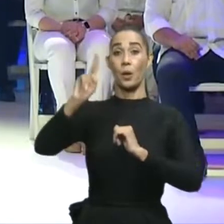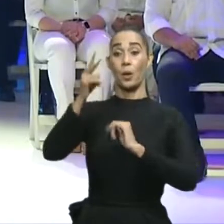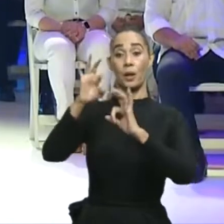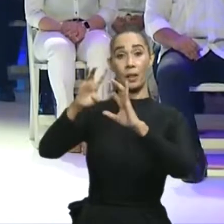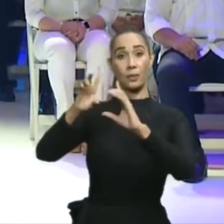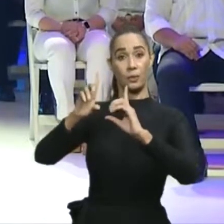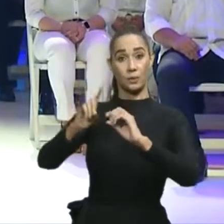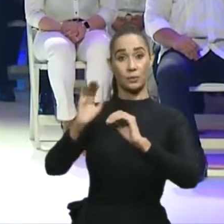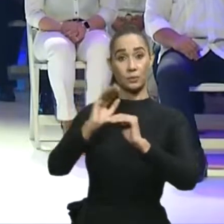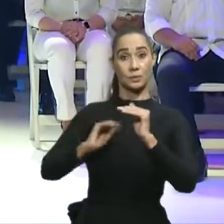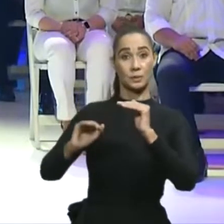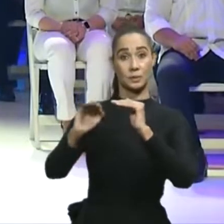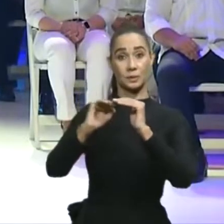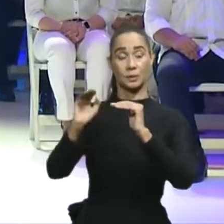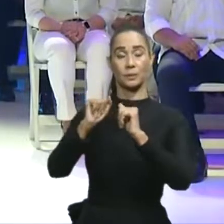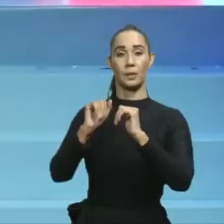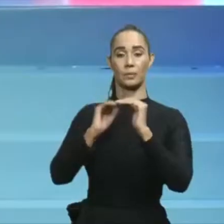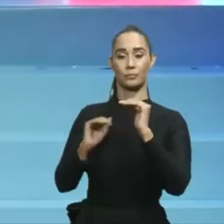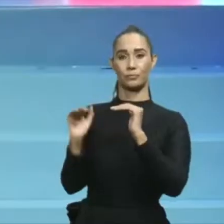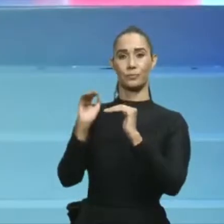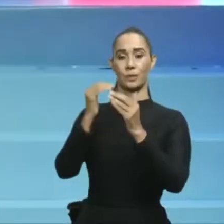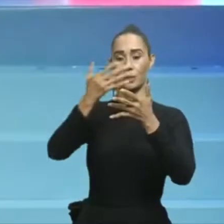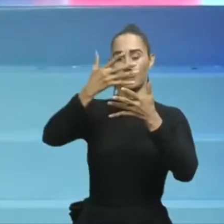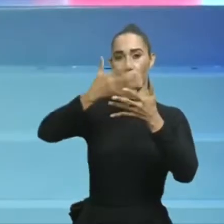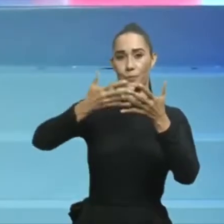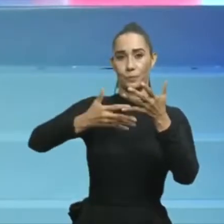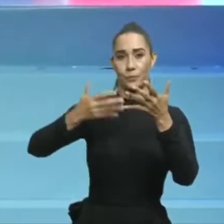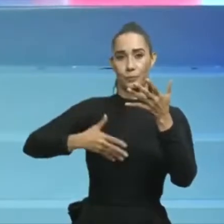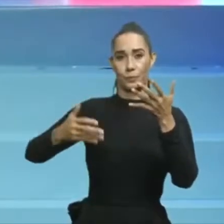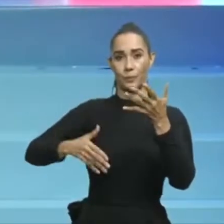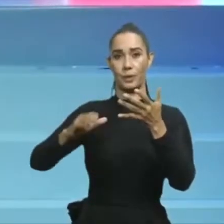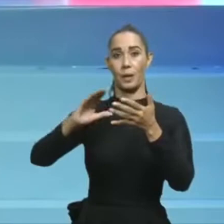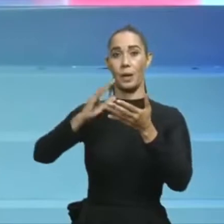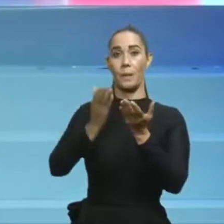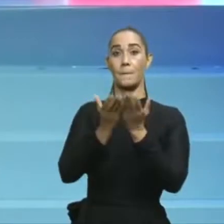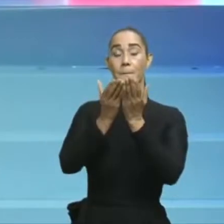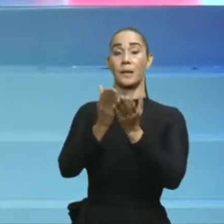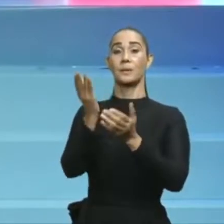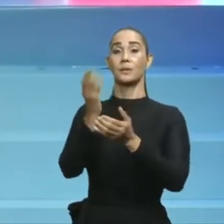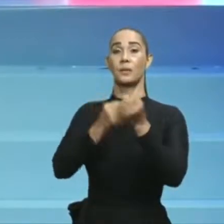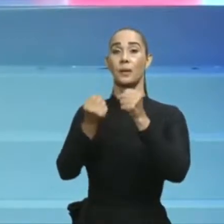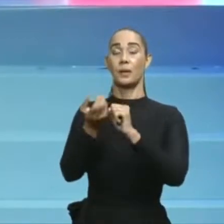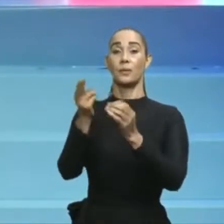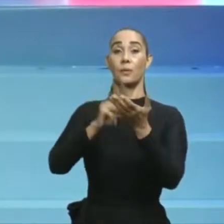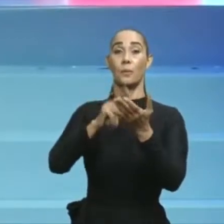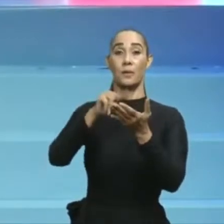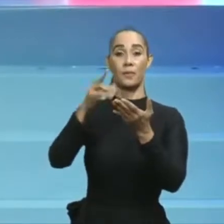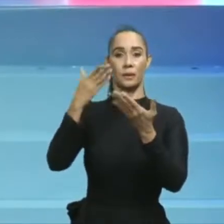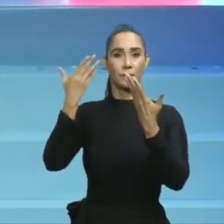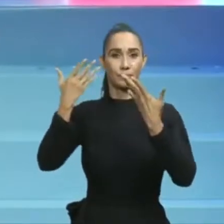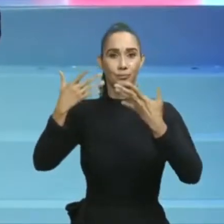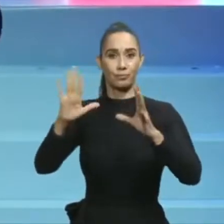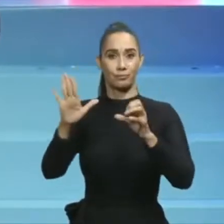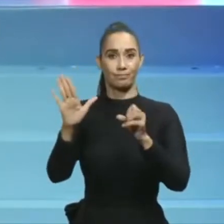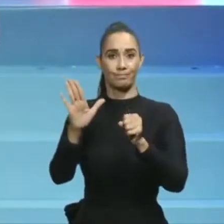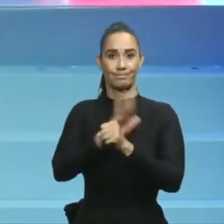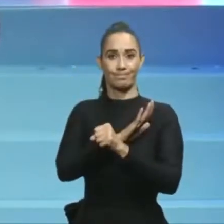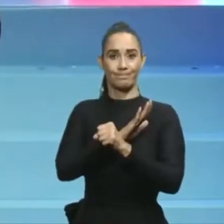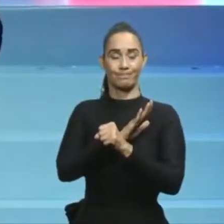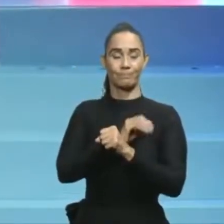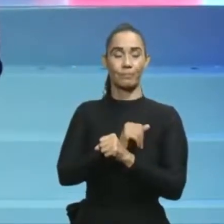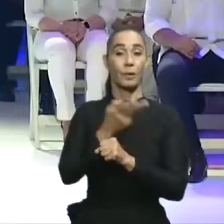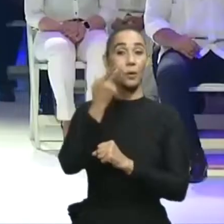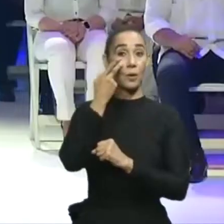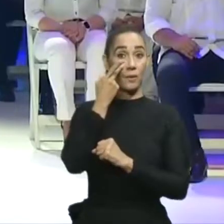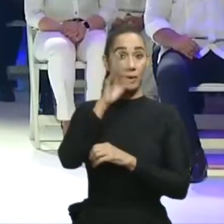educación secundaria se han superado los registros anteriores a marzo del 2020 además y yo quiero que escuche